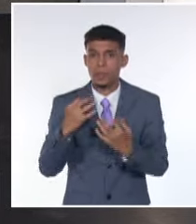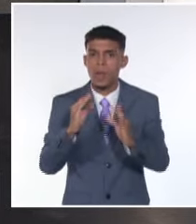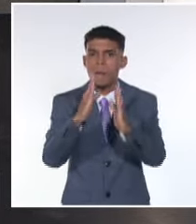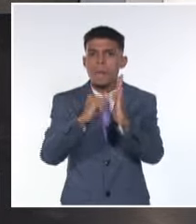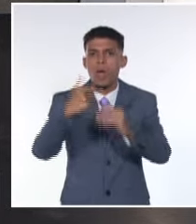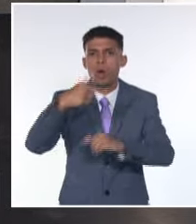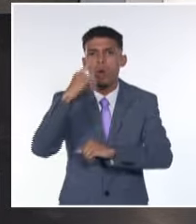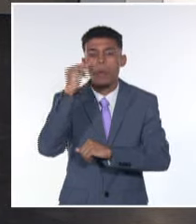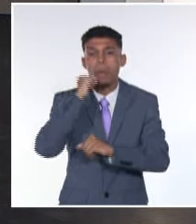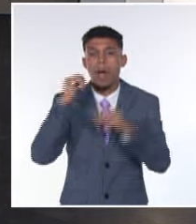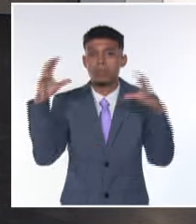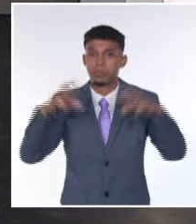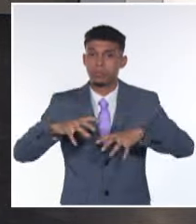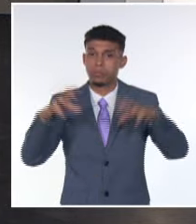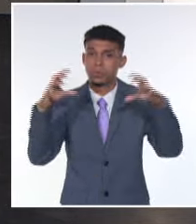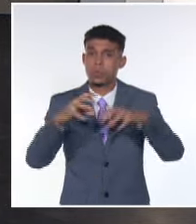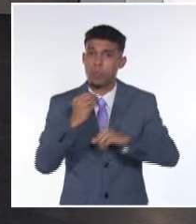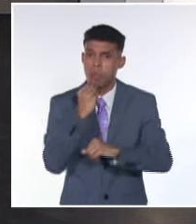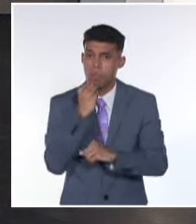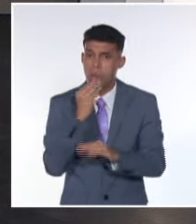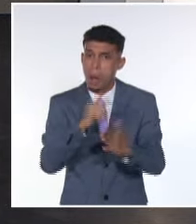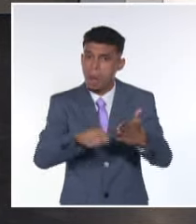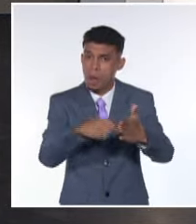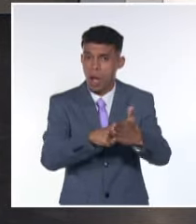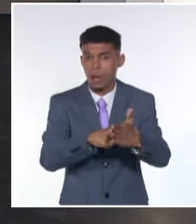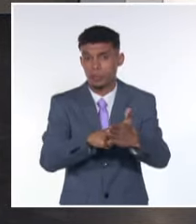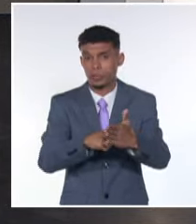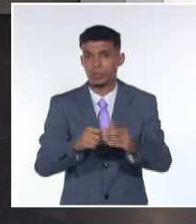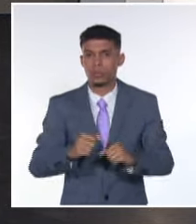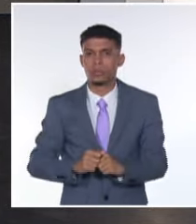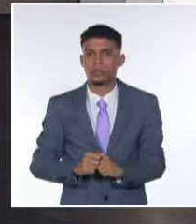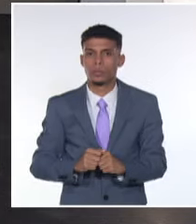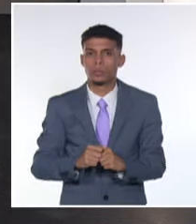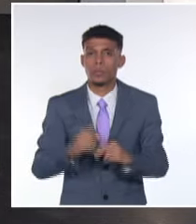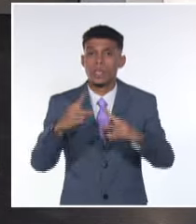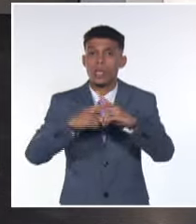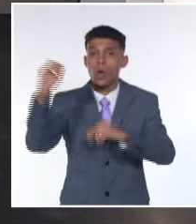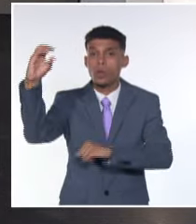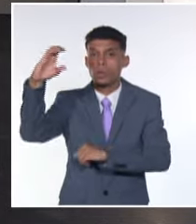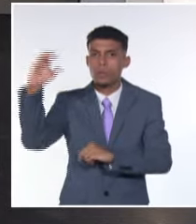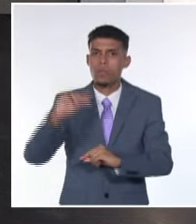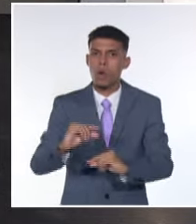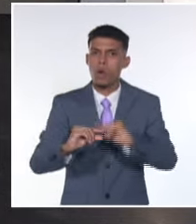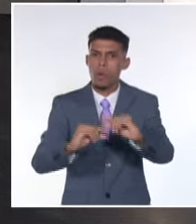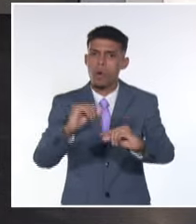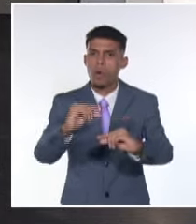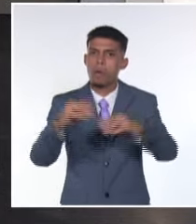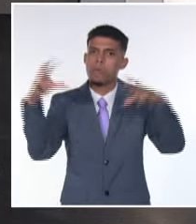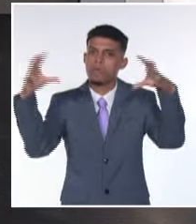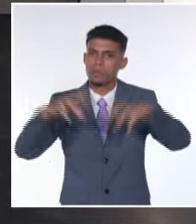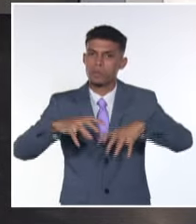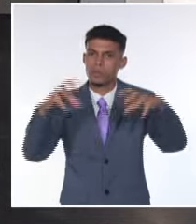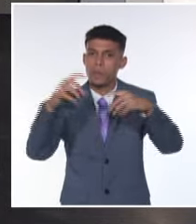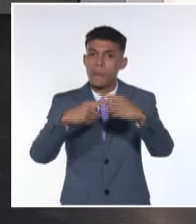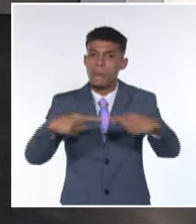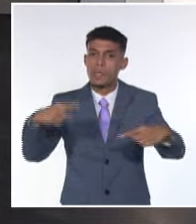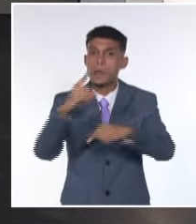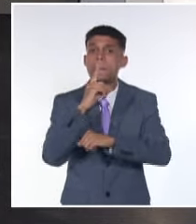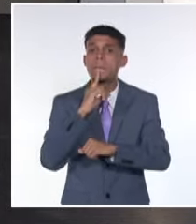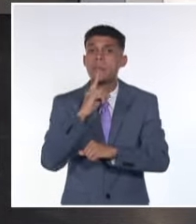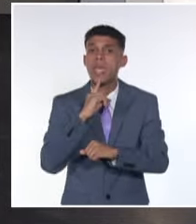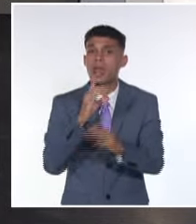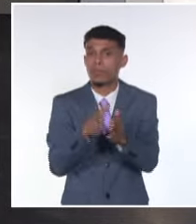más lluvioso que lo que es el mes de mayo. Y en el occidente, pues poco a poco se irá incrementando la probabilidad, sobre todo a partir de viernes, sábado